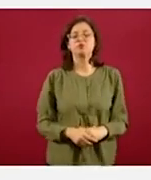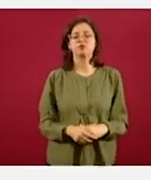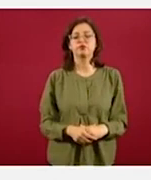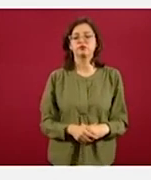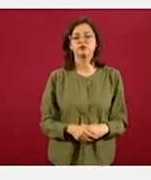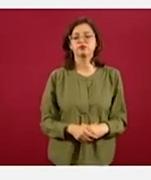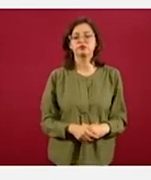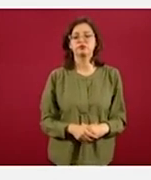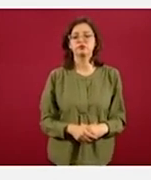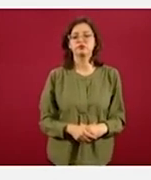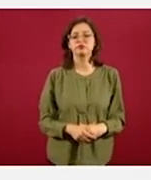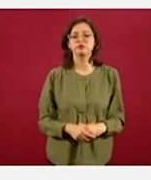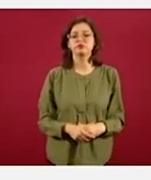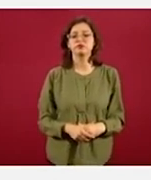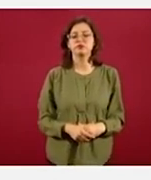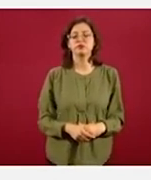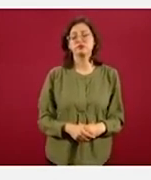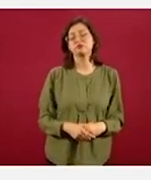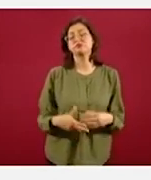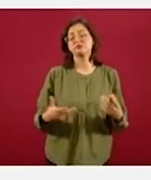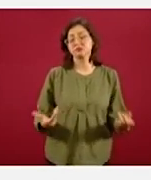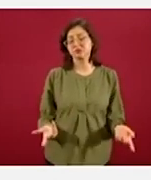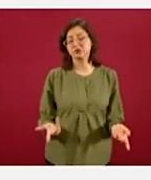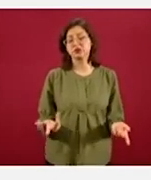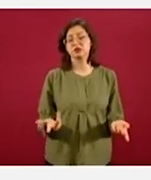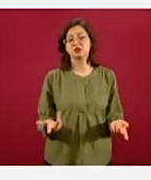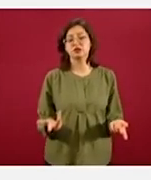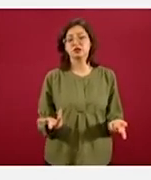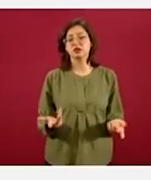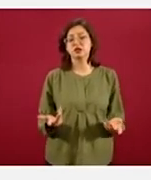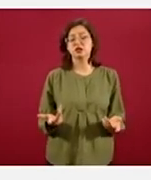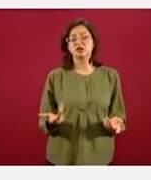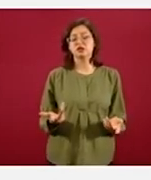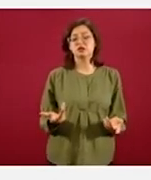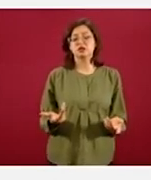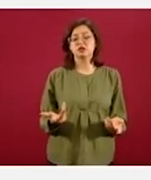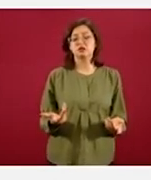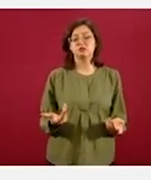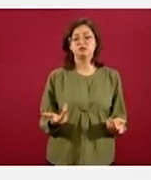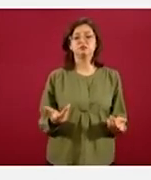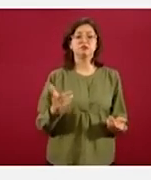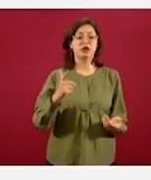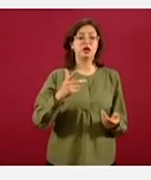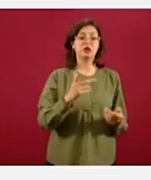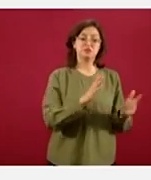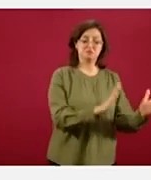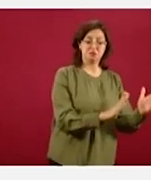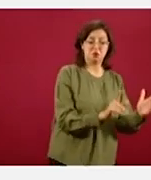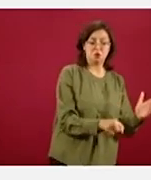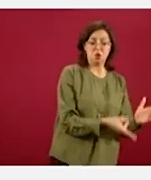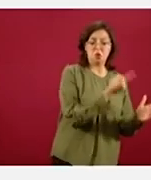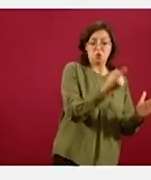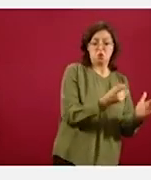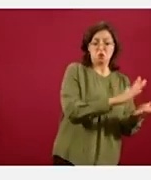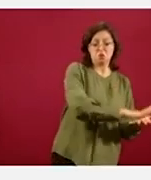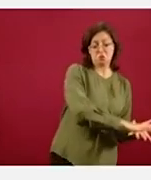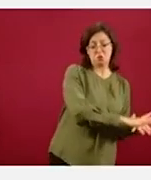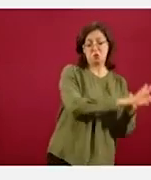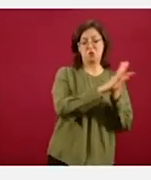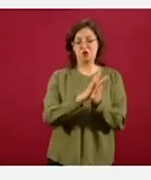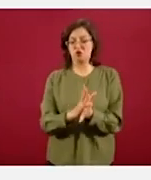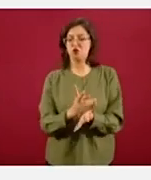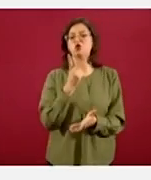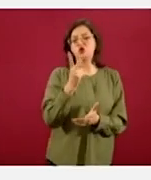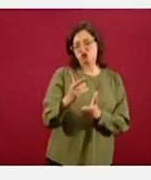por lo que es después de la zona de transición del escenario o fase 1 a